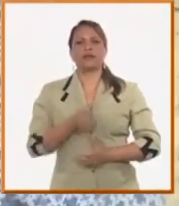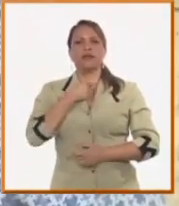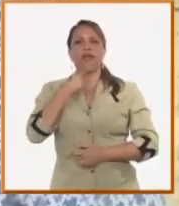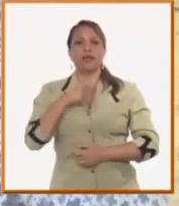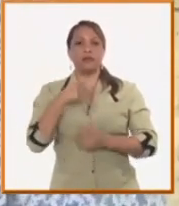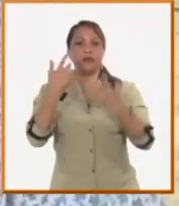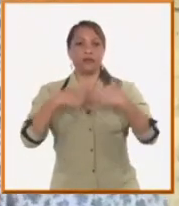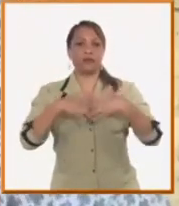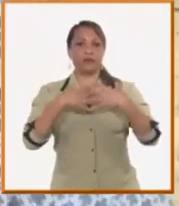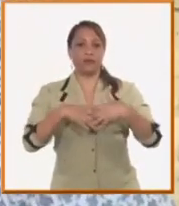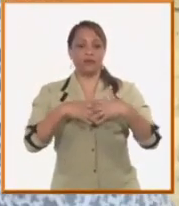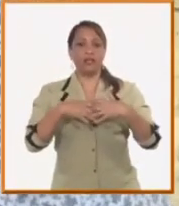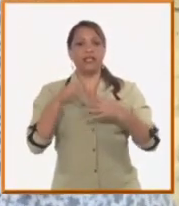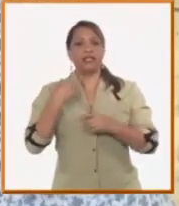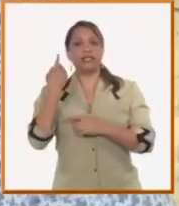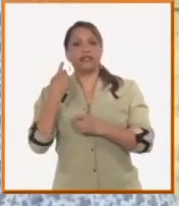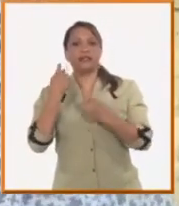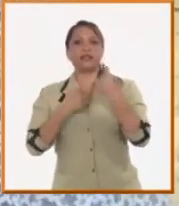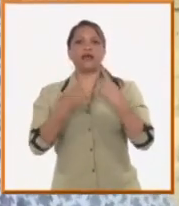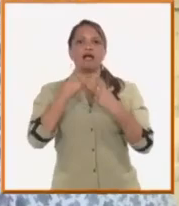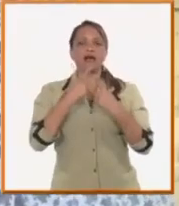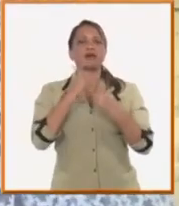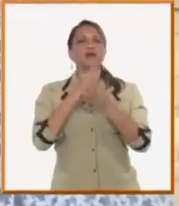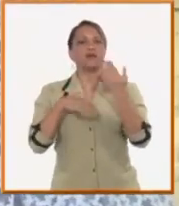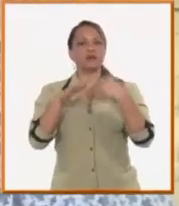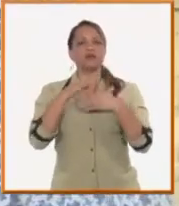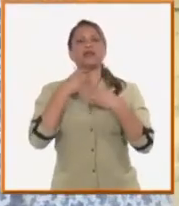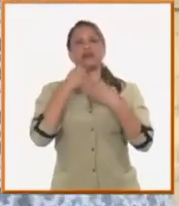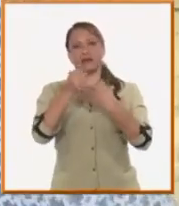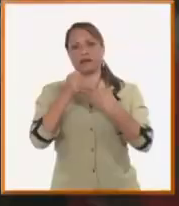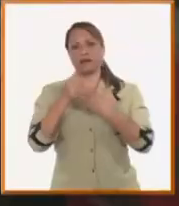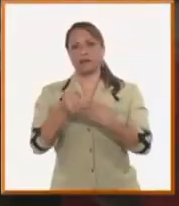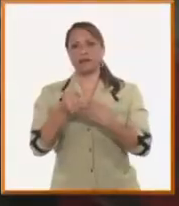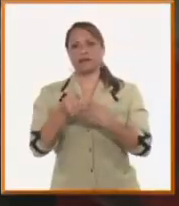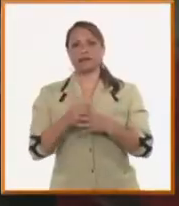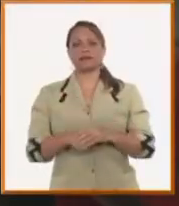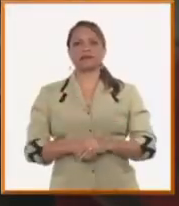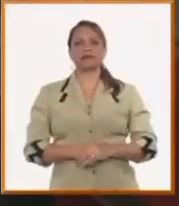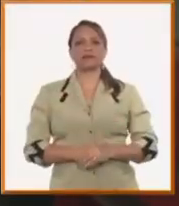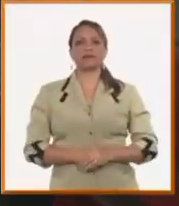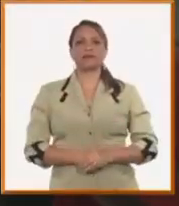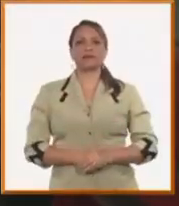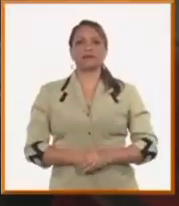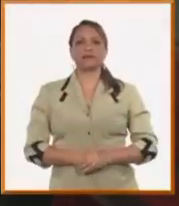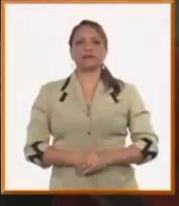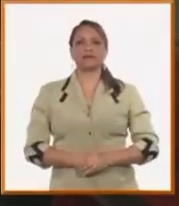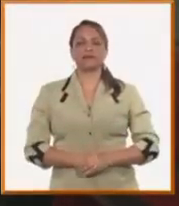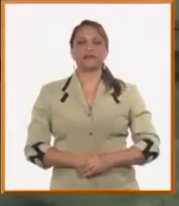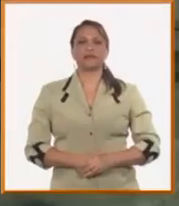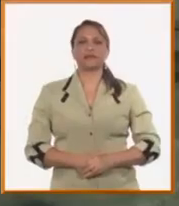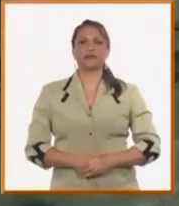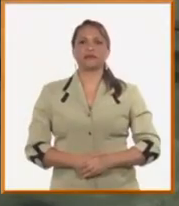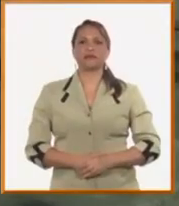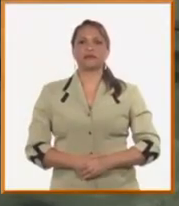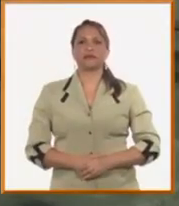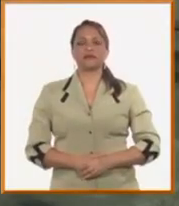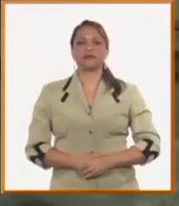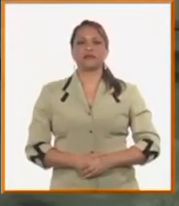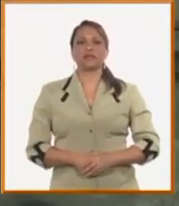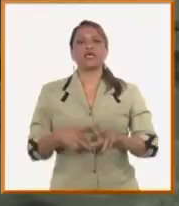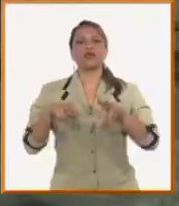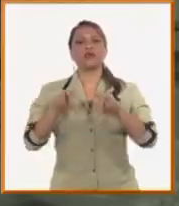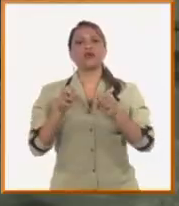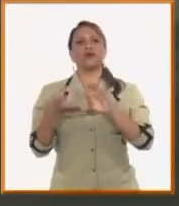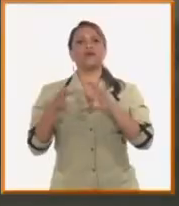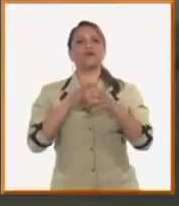industria para solucionar y para mantenerse a la altura de lo que necesita el país. La idea está concebida a tono con las nuevas estrategias